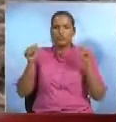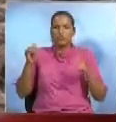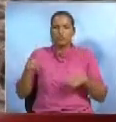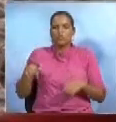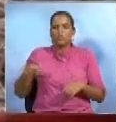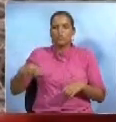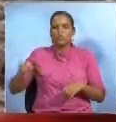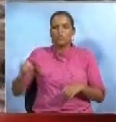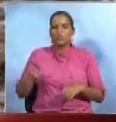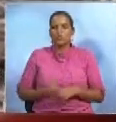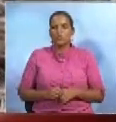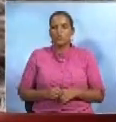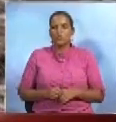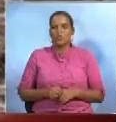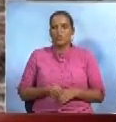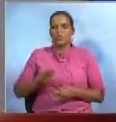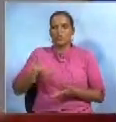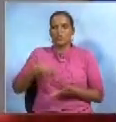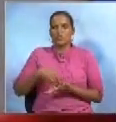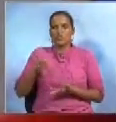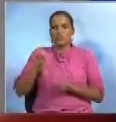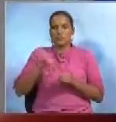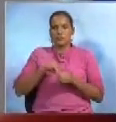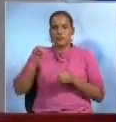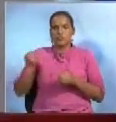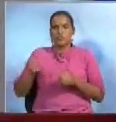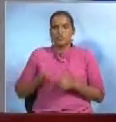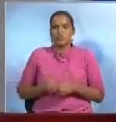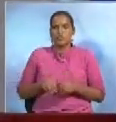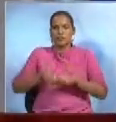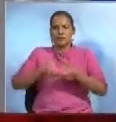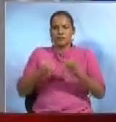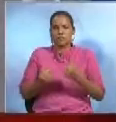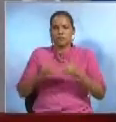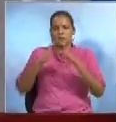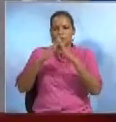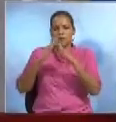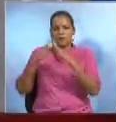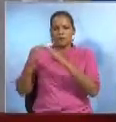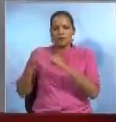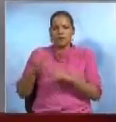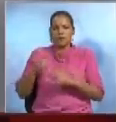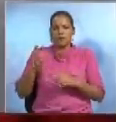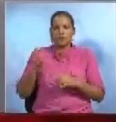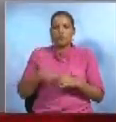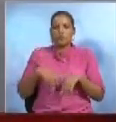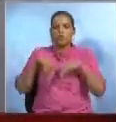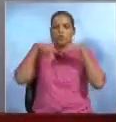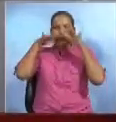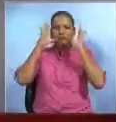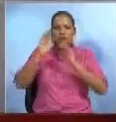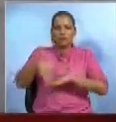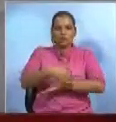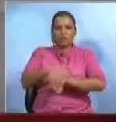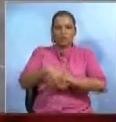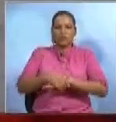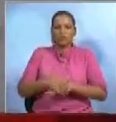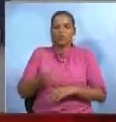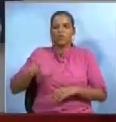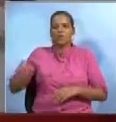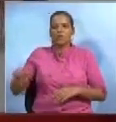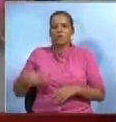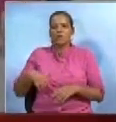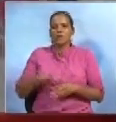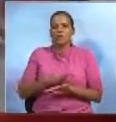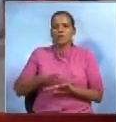de este miércoles, con epicentro en Mompiche. Se partió en dos en las 6 de diciembre y Piedrahíta. Gran parte de los moradores